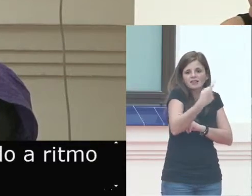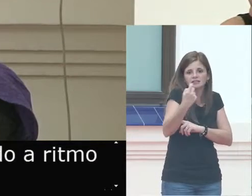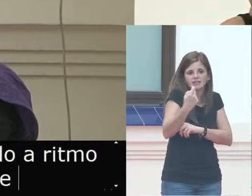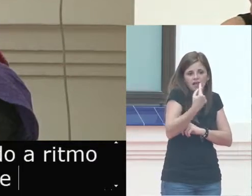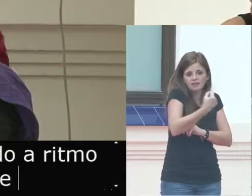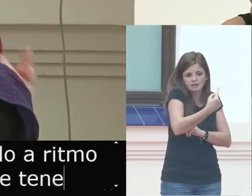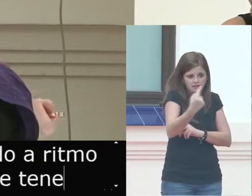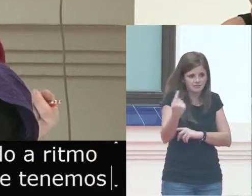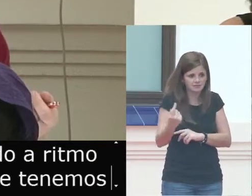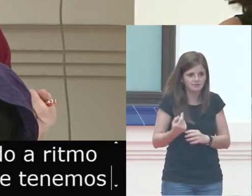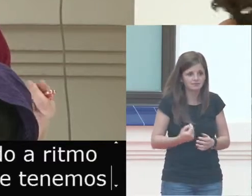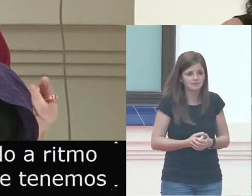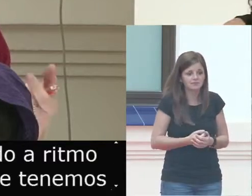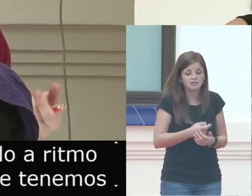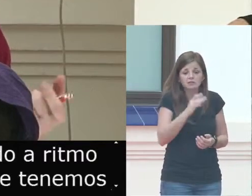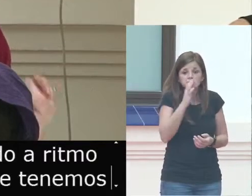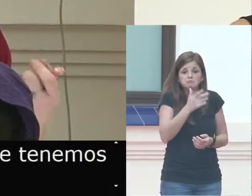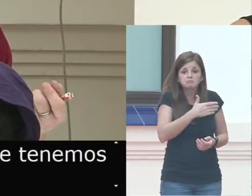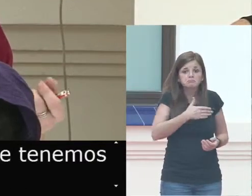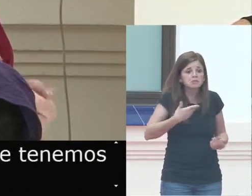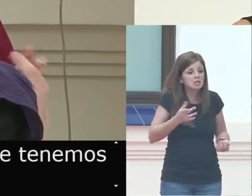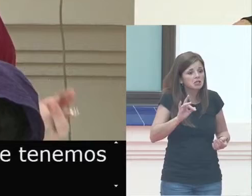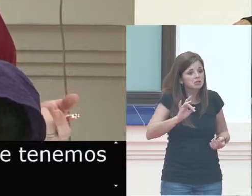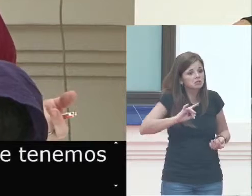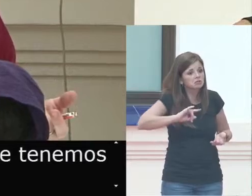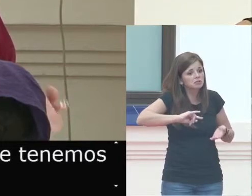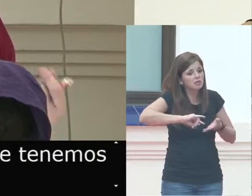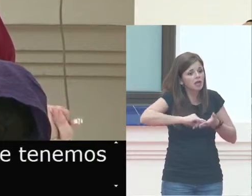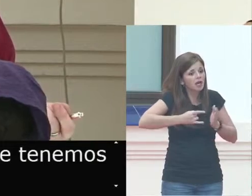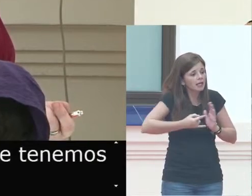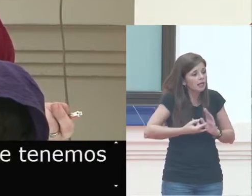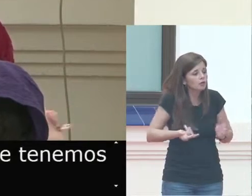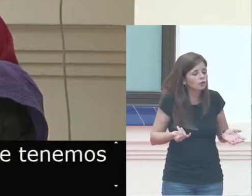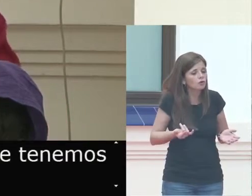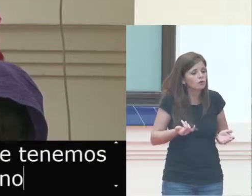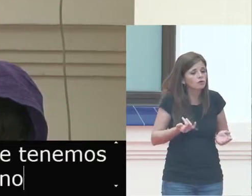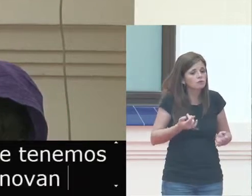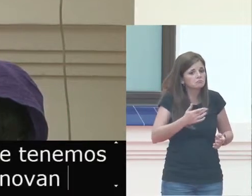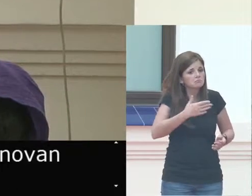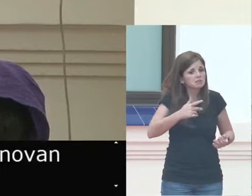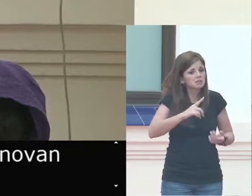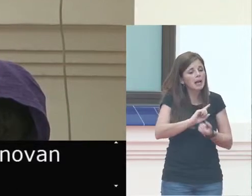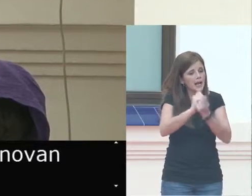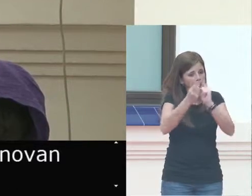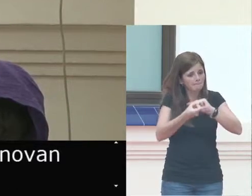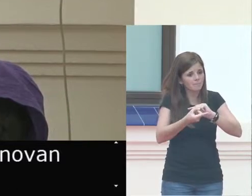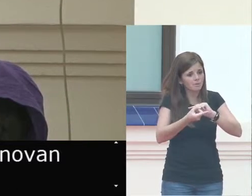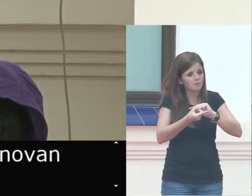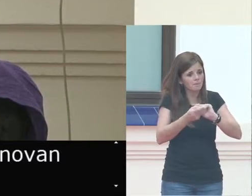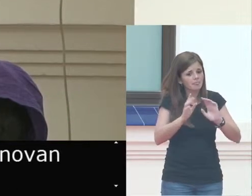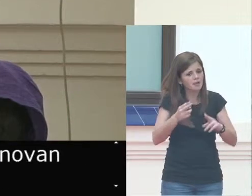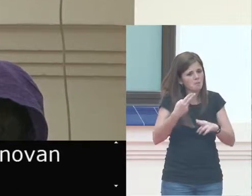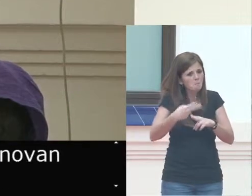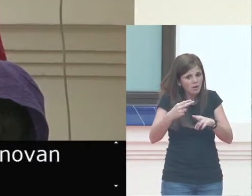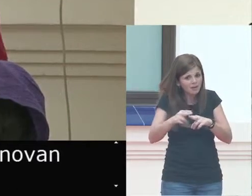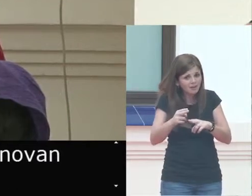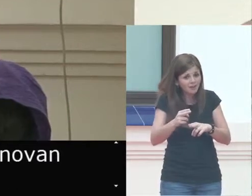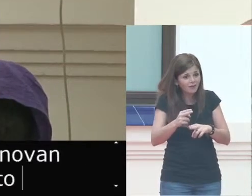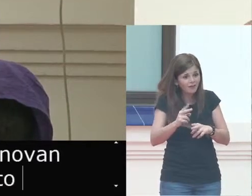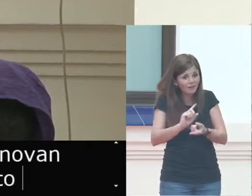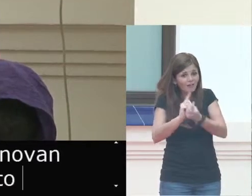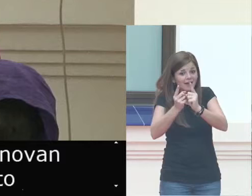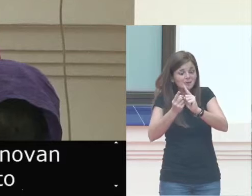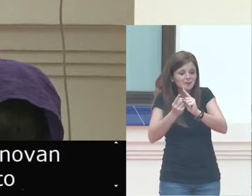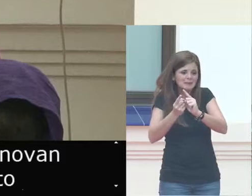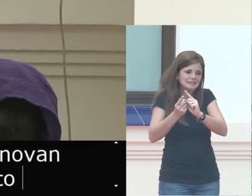tenemos. Porque sí, queremos ingenieros que innovan mucho y rápido, pero políticos no tanto.